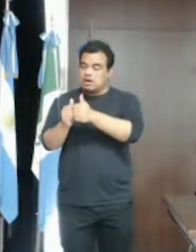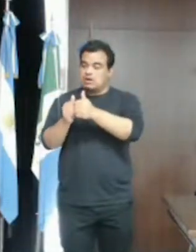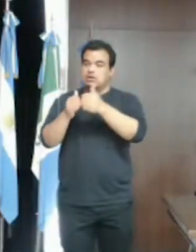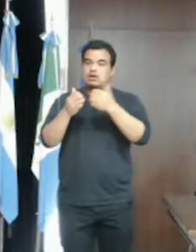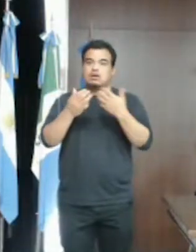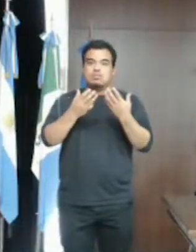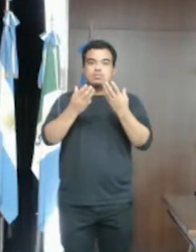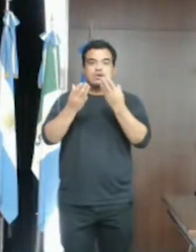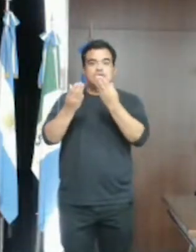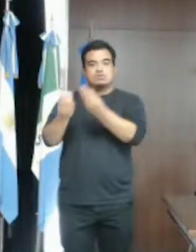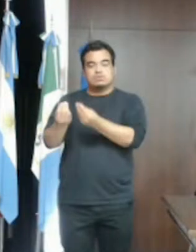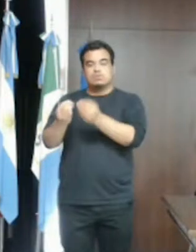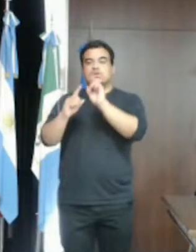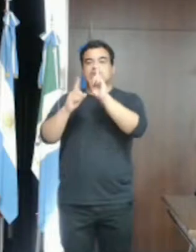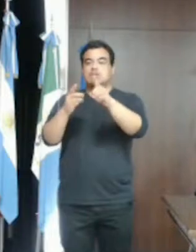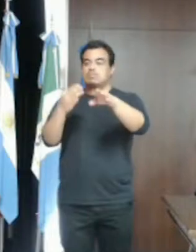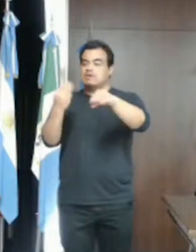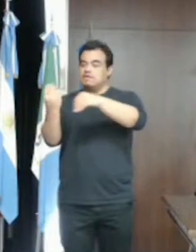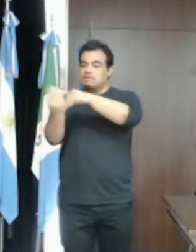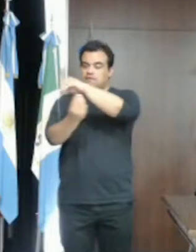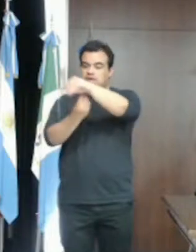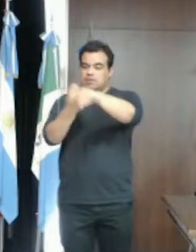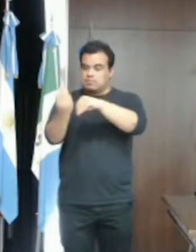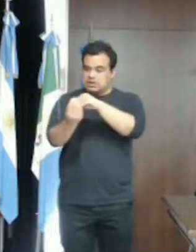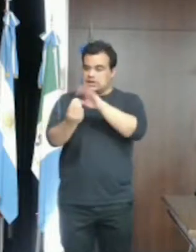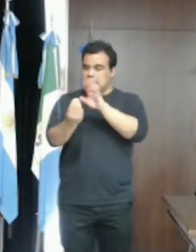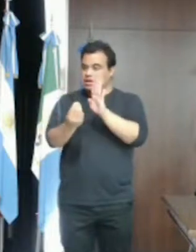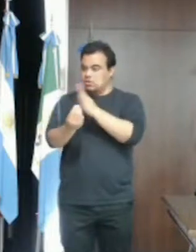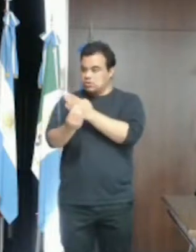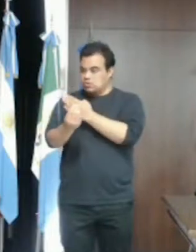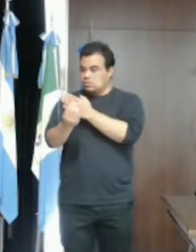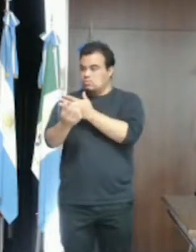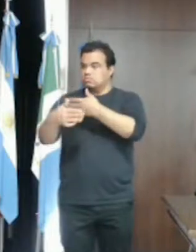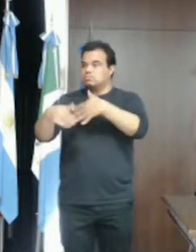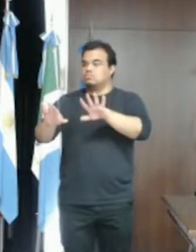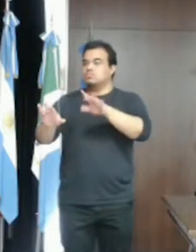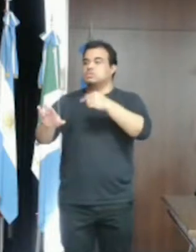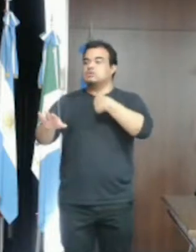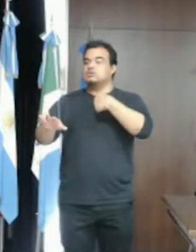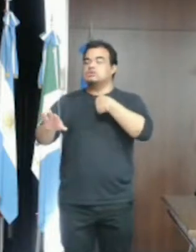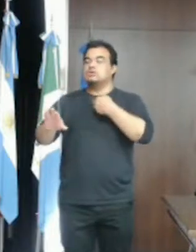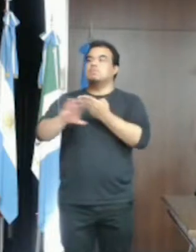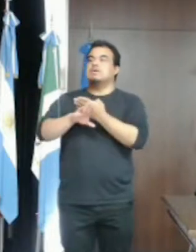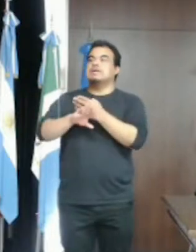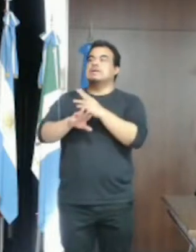a mi familia, a mi red afectiva y a mí, seguramente no voy a pedir la eutanasia.